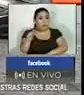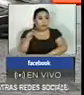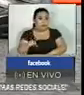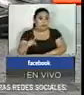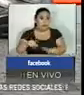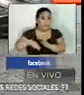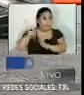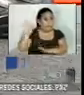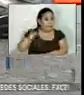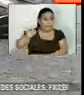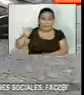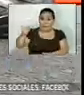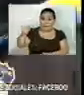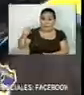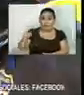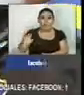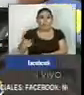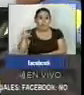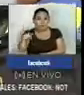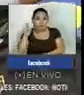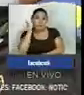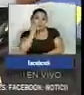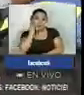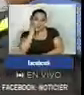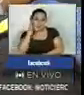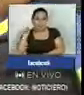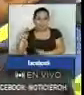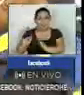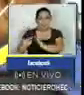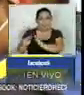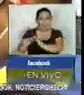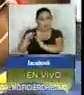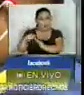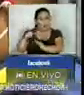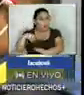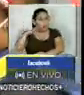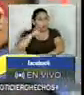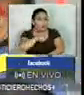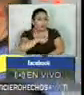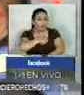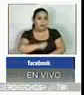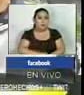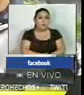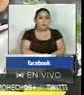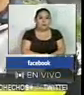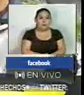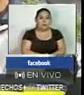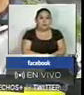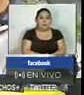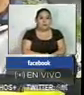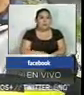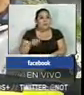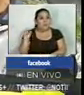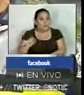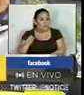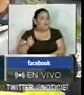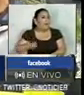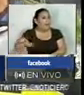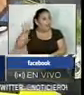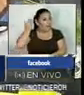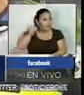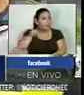años anteriores. Como madre de hogar, la responsabilidad es mayor. Sí, al principio usted